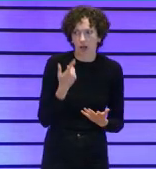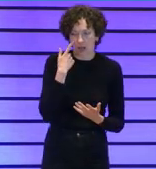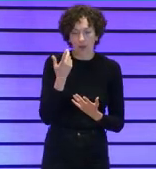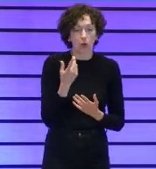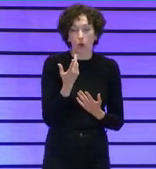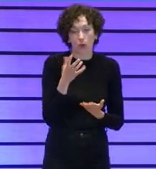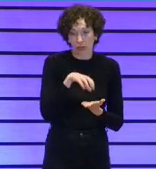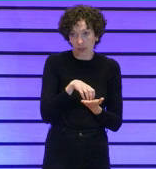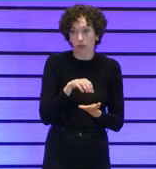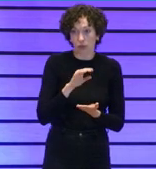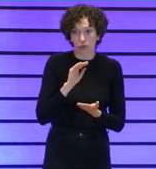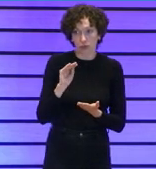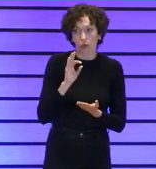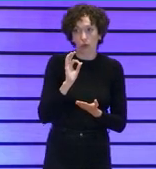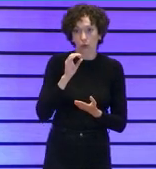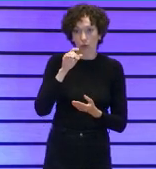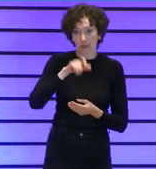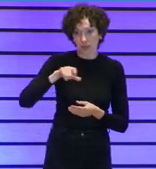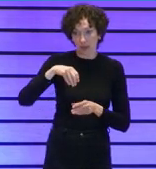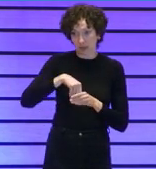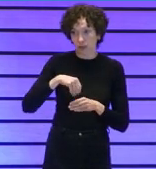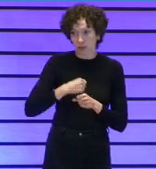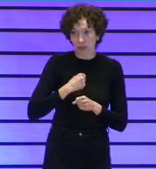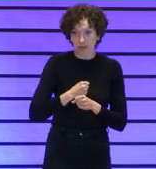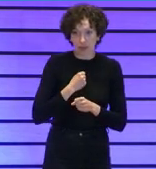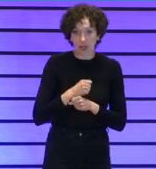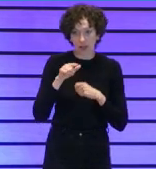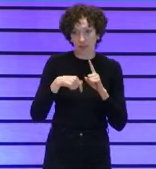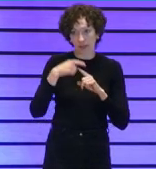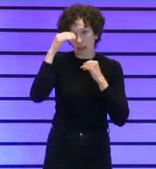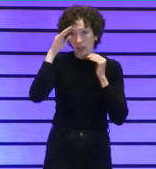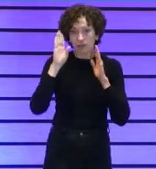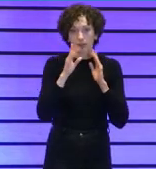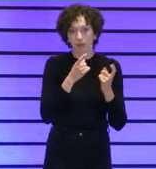o en las necesidades de tu centro de las personas que trabajan en tu centro ¿vale? o que trabajan y que son atendidas